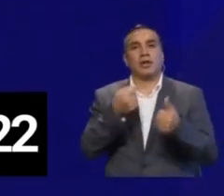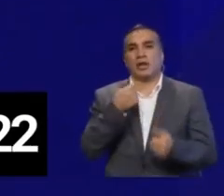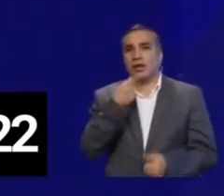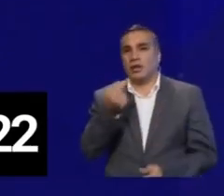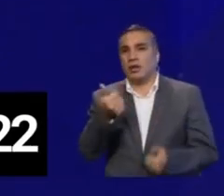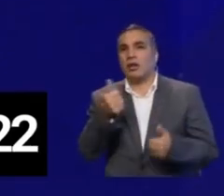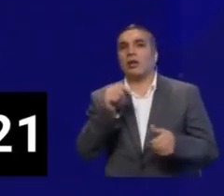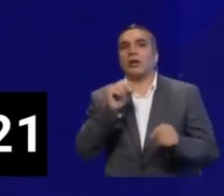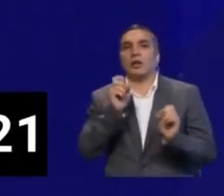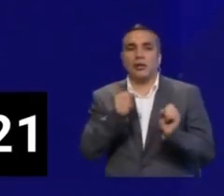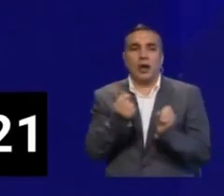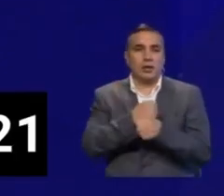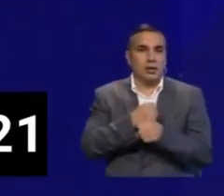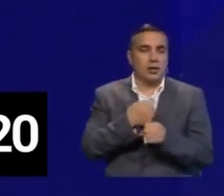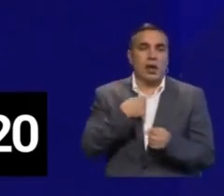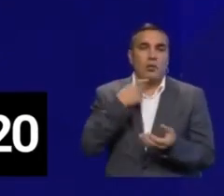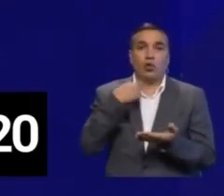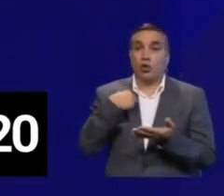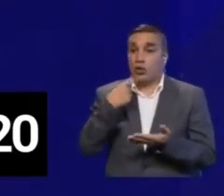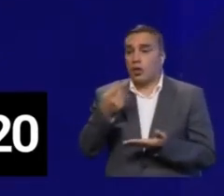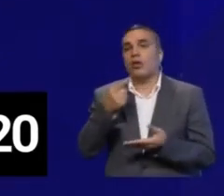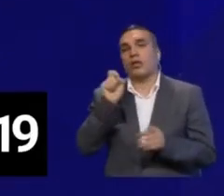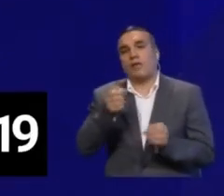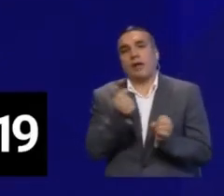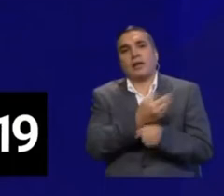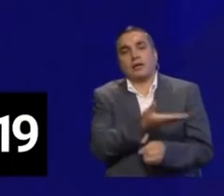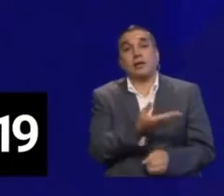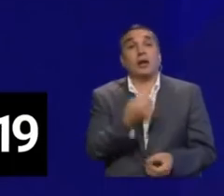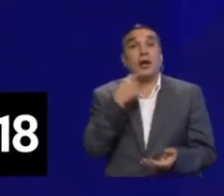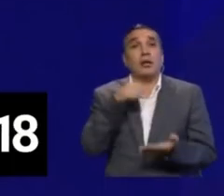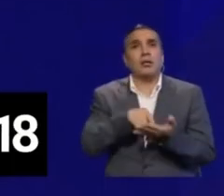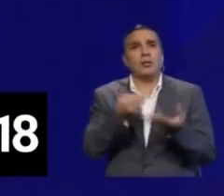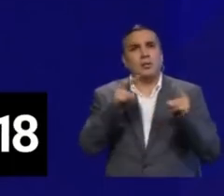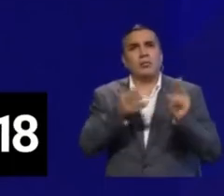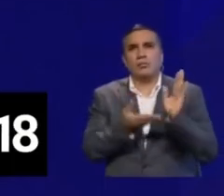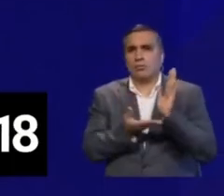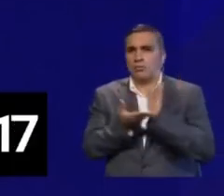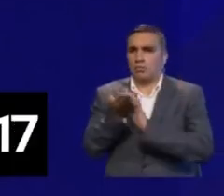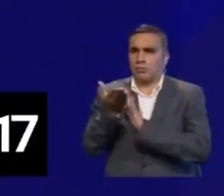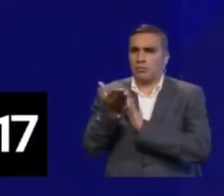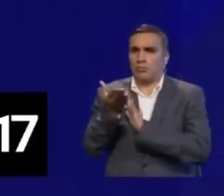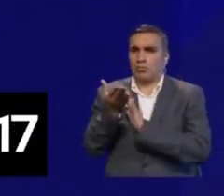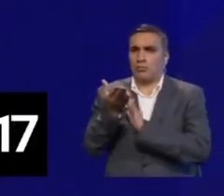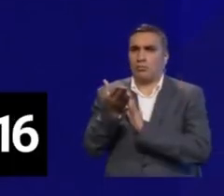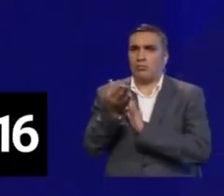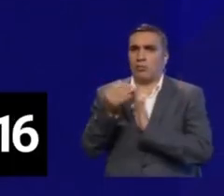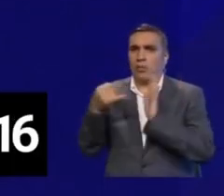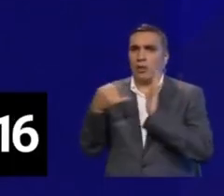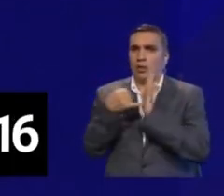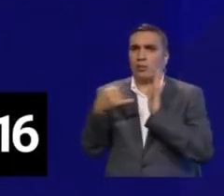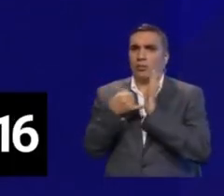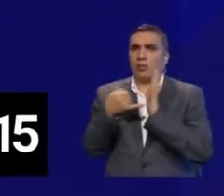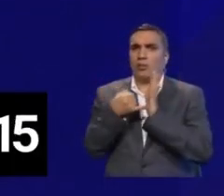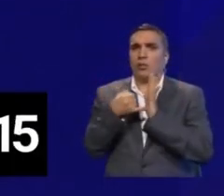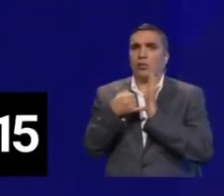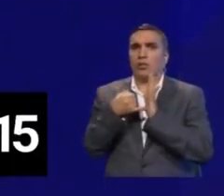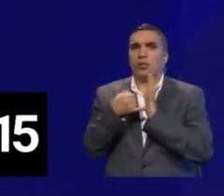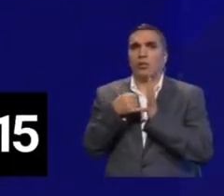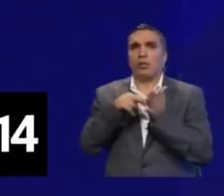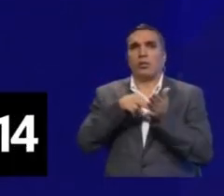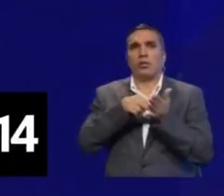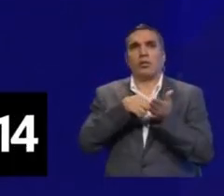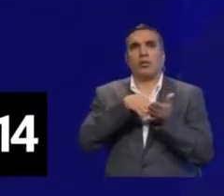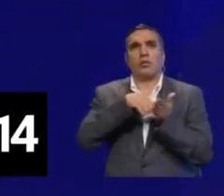y lo que se hace. Por ejemplo, he escuchado que se va a incrementar la tributación eliminando